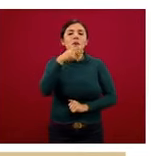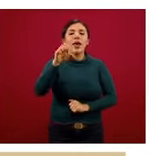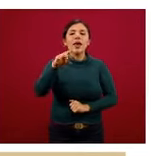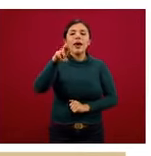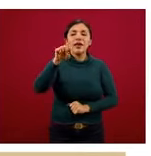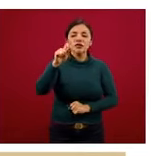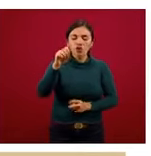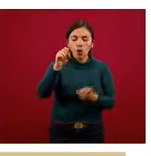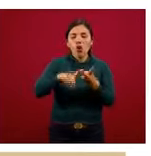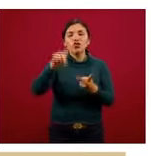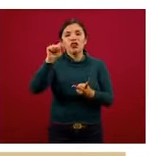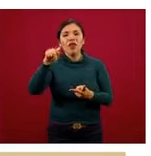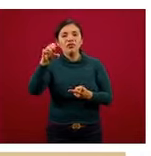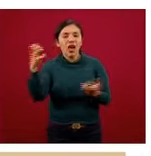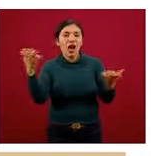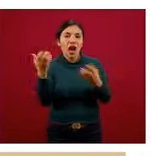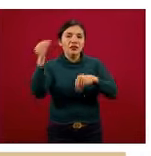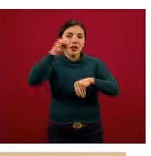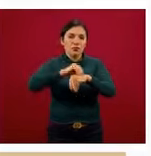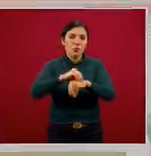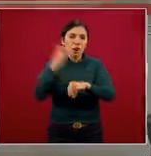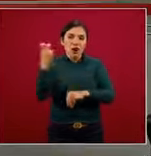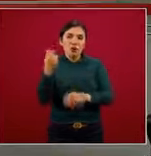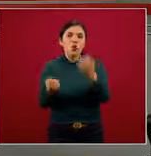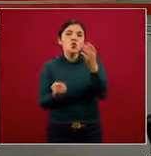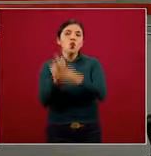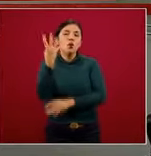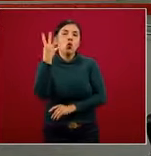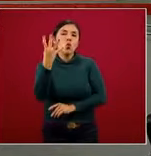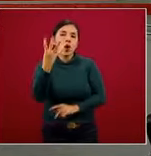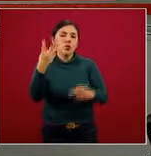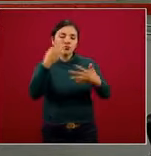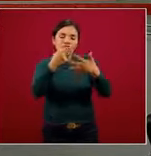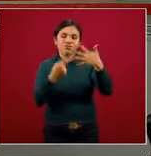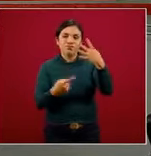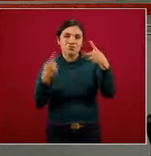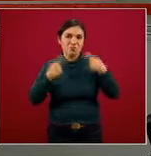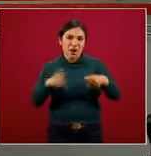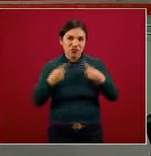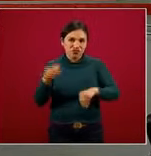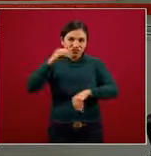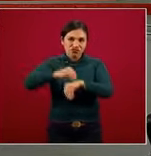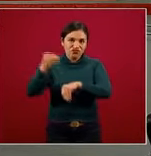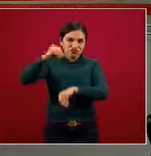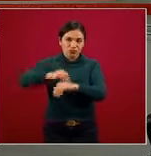y Dante es uno de los creadores de estos nuevos 4 personajes.